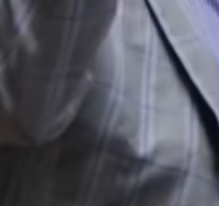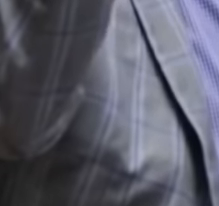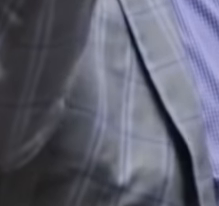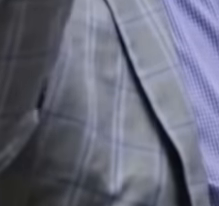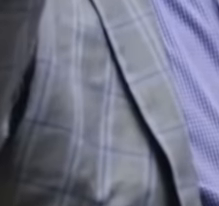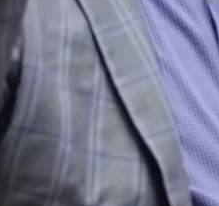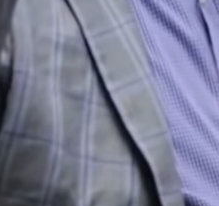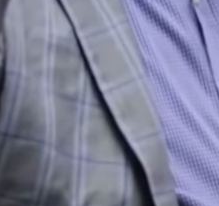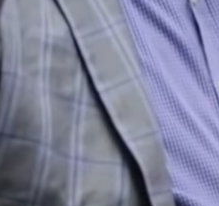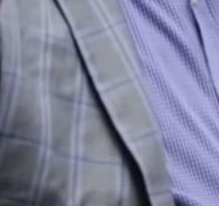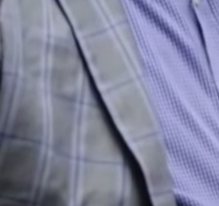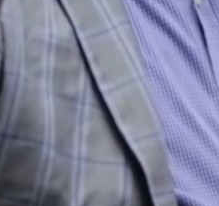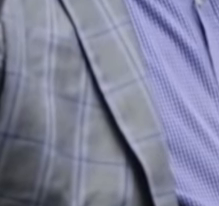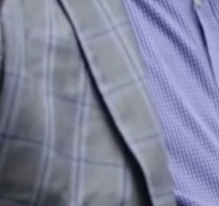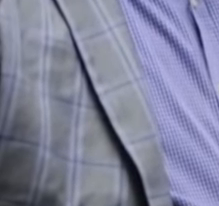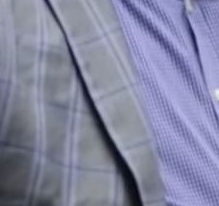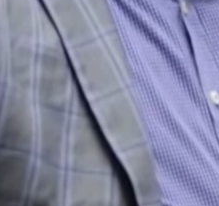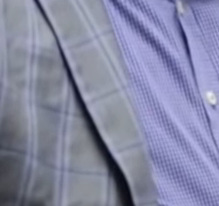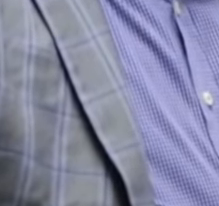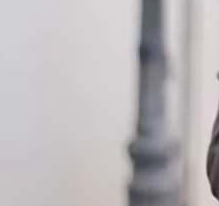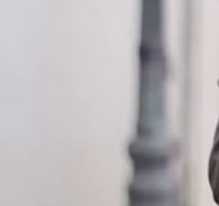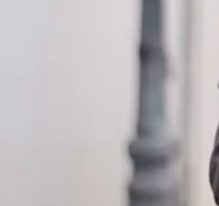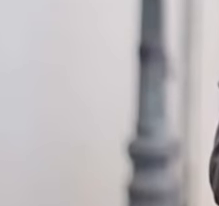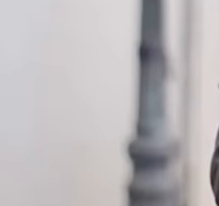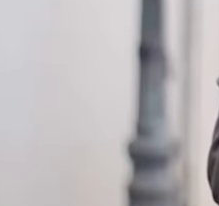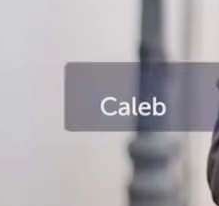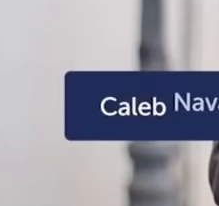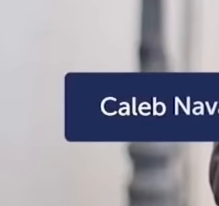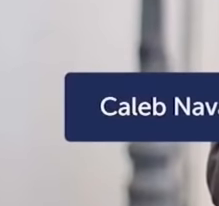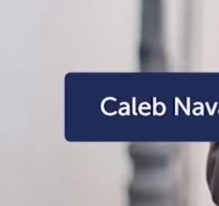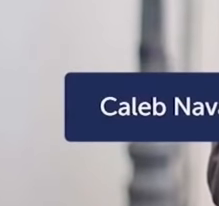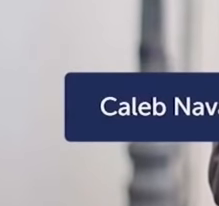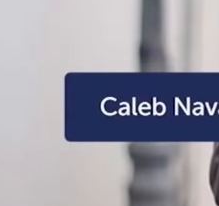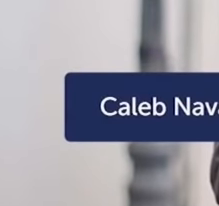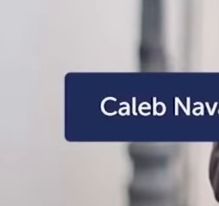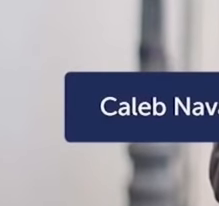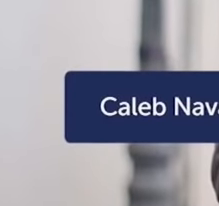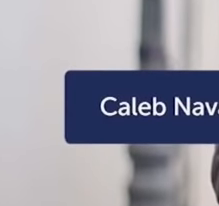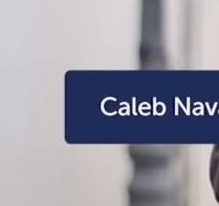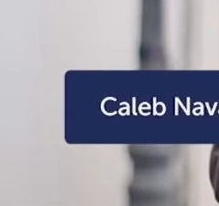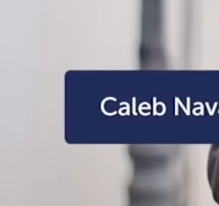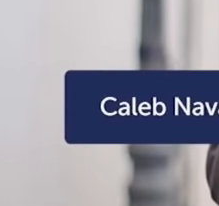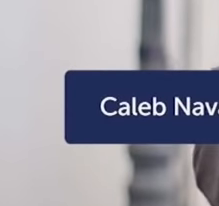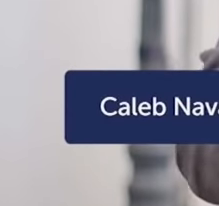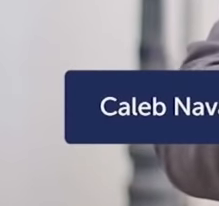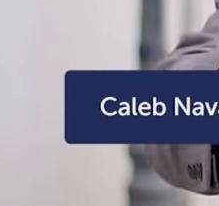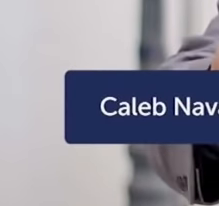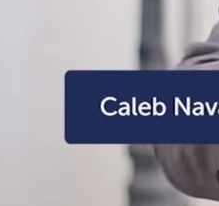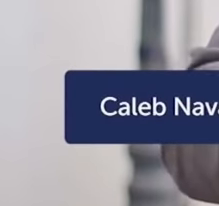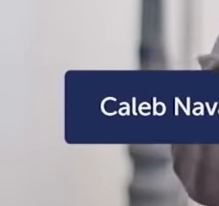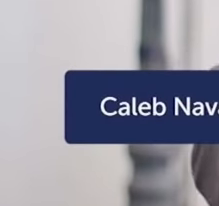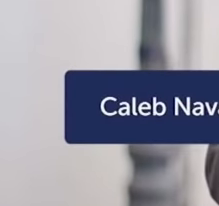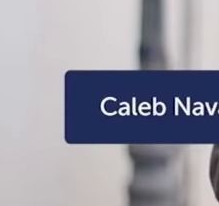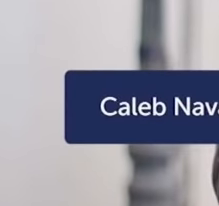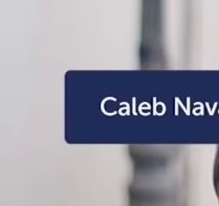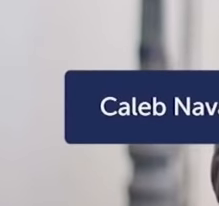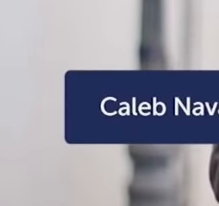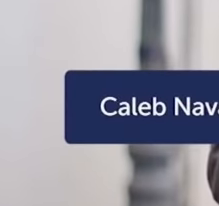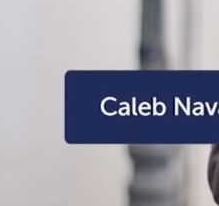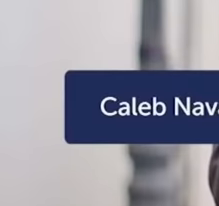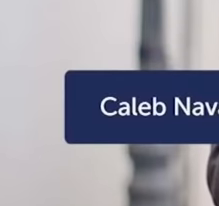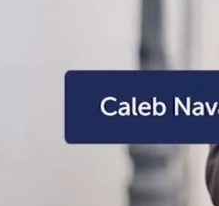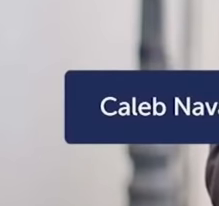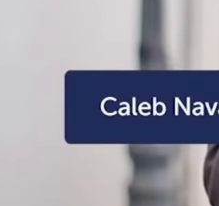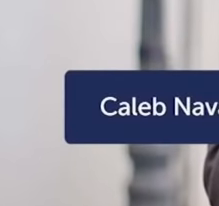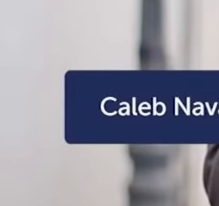a más comunidades junto la labor social que hace esta nueva asamblea legislativa está actualizando toda la legislación en nuestro país